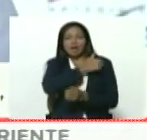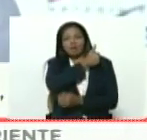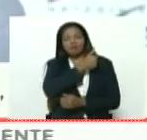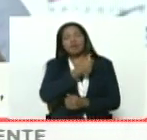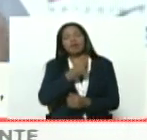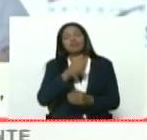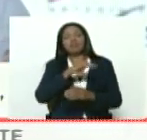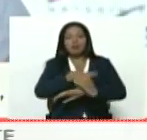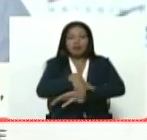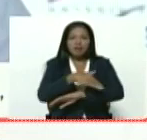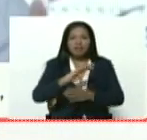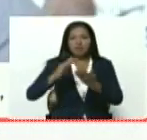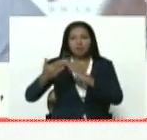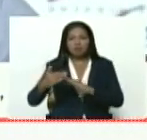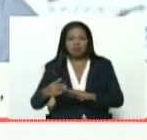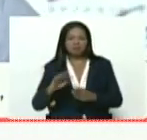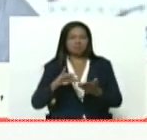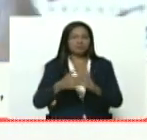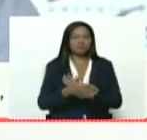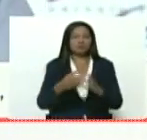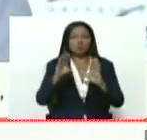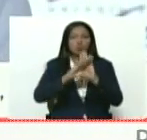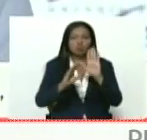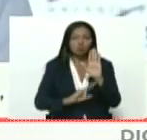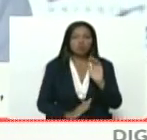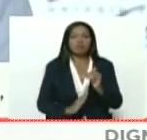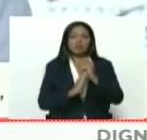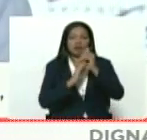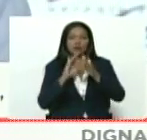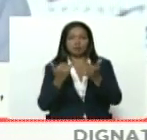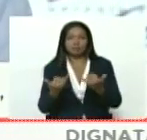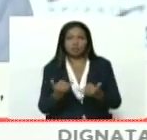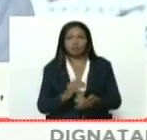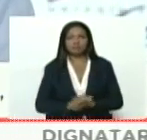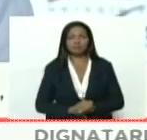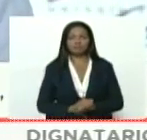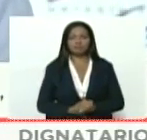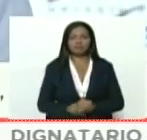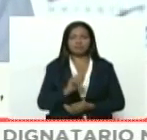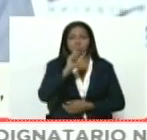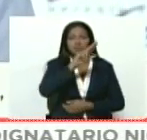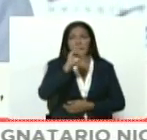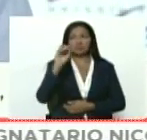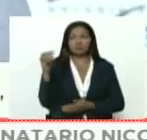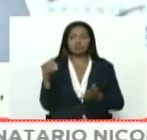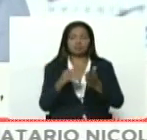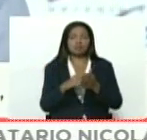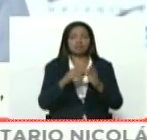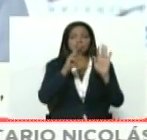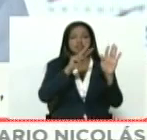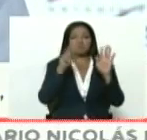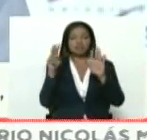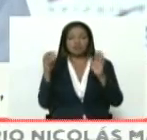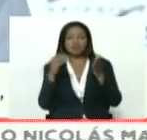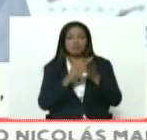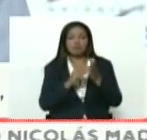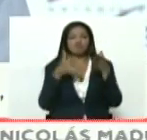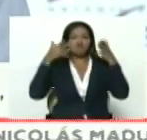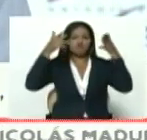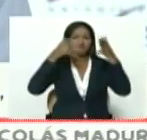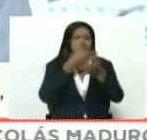de VCH, para el cual se diseñó el curso de liderazgo de los 300.000, 77.000 ya se han